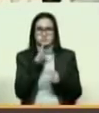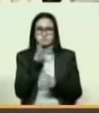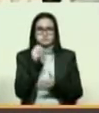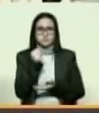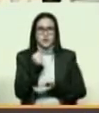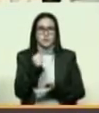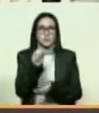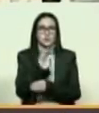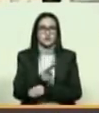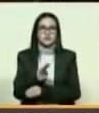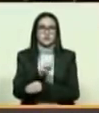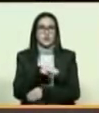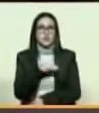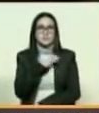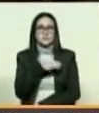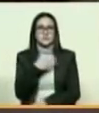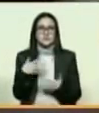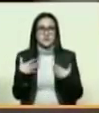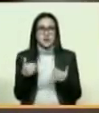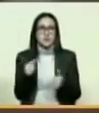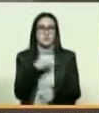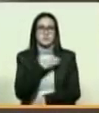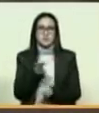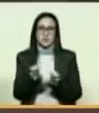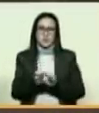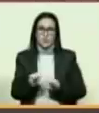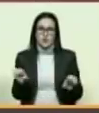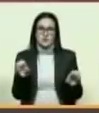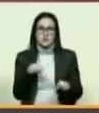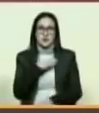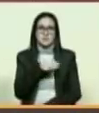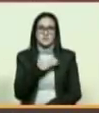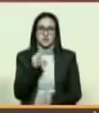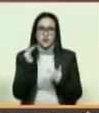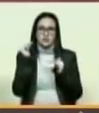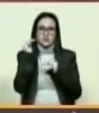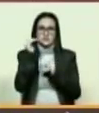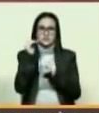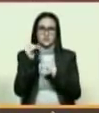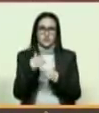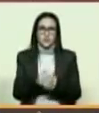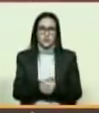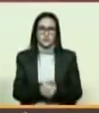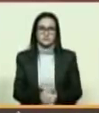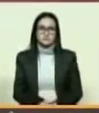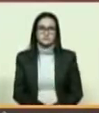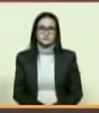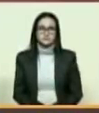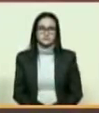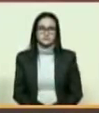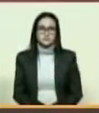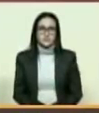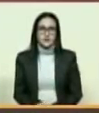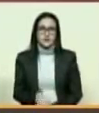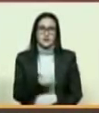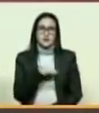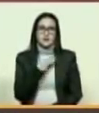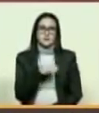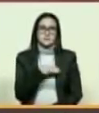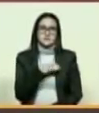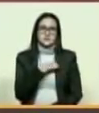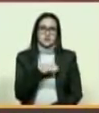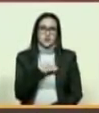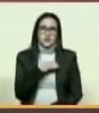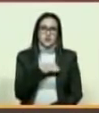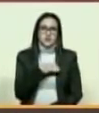protección, las misiones de salud, las misiones educativas, las misiones de atención a la clase media, las misiones